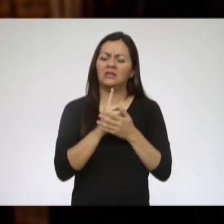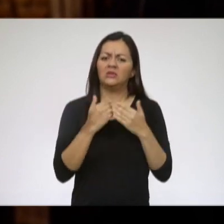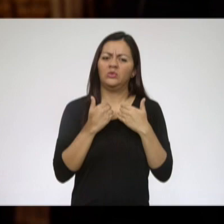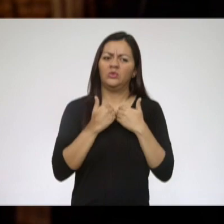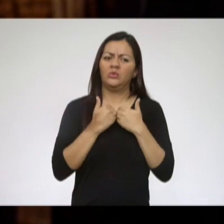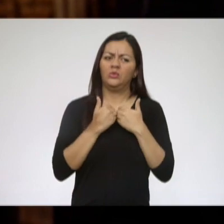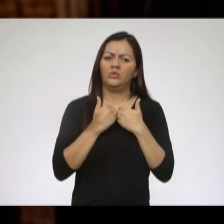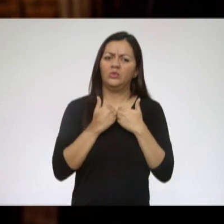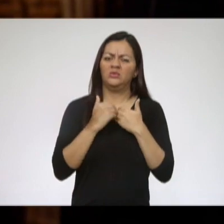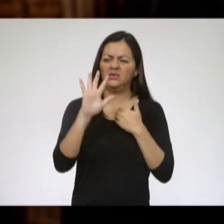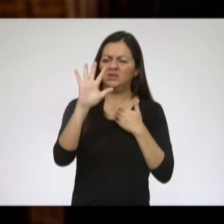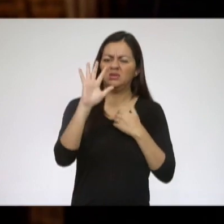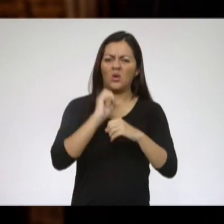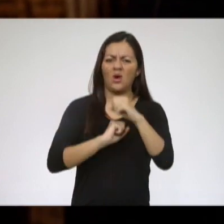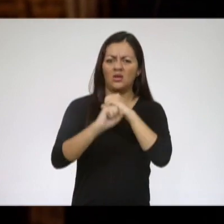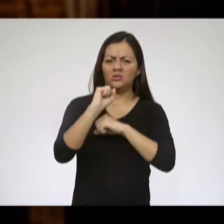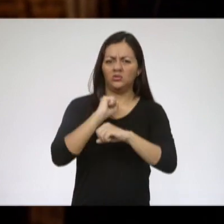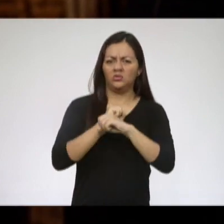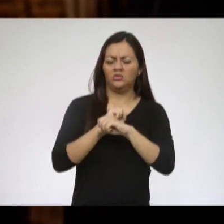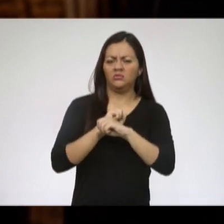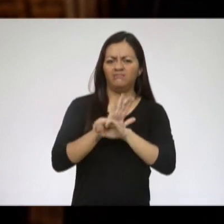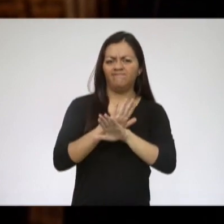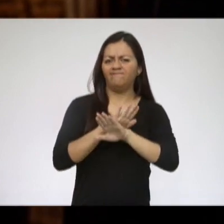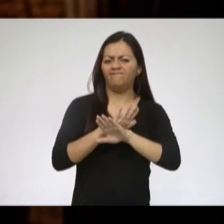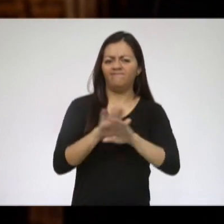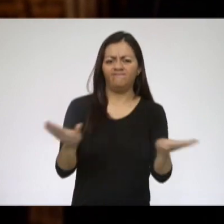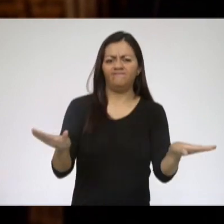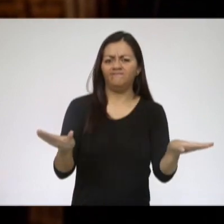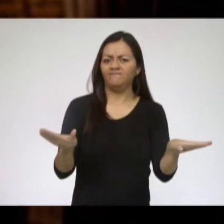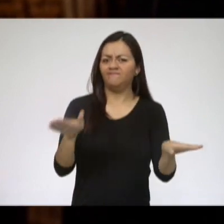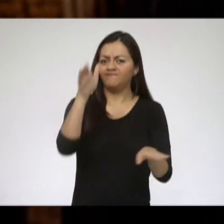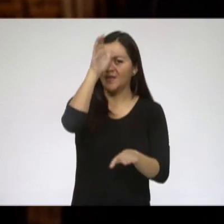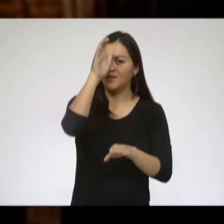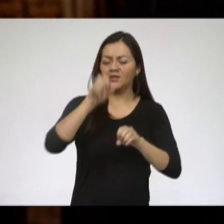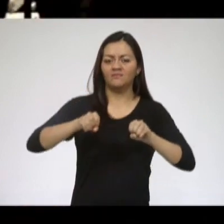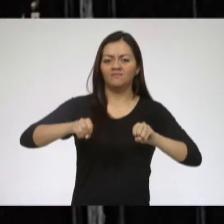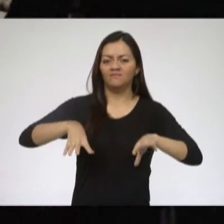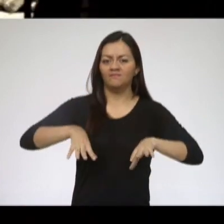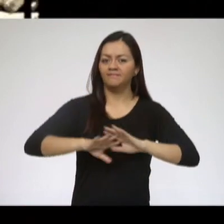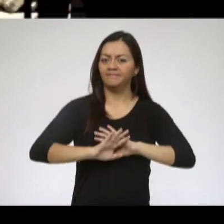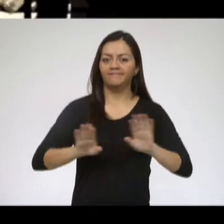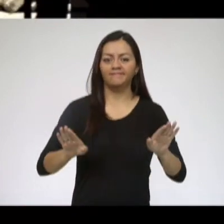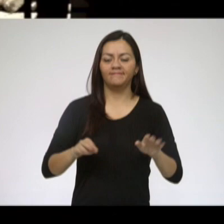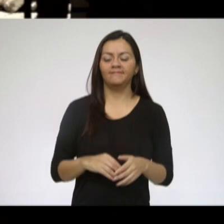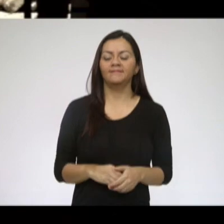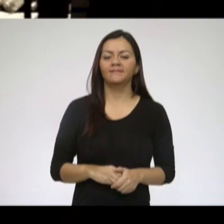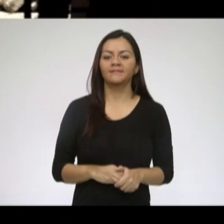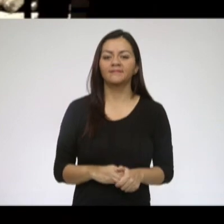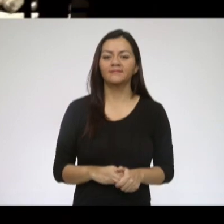creo que son hace 5 años que prácticamente ya lo despojé de todo lo que es mi vida, eso.